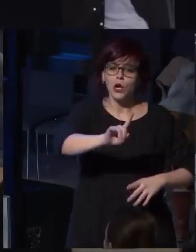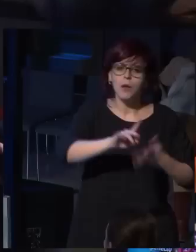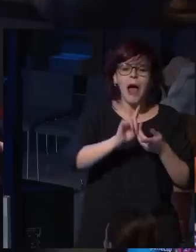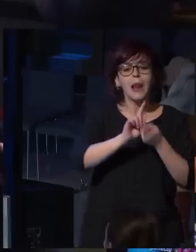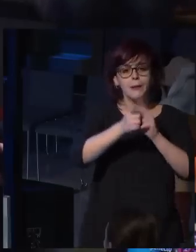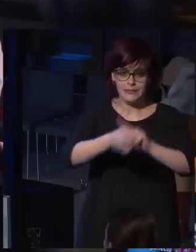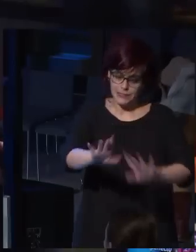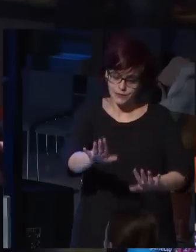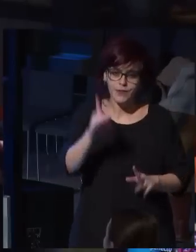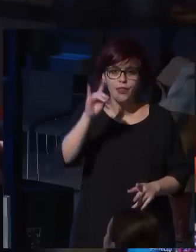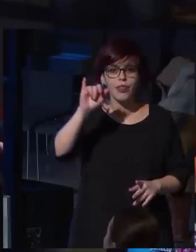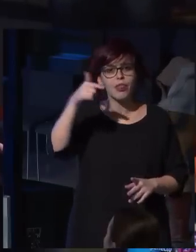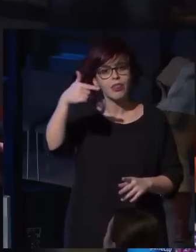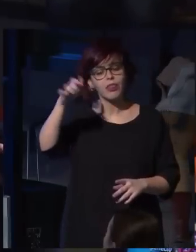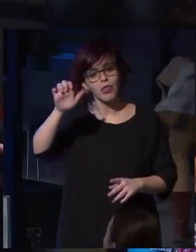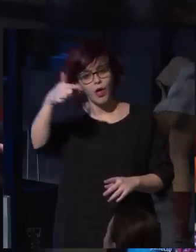O sea, Diego